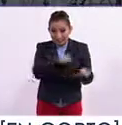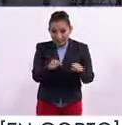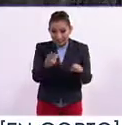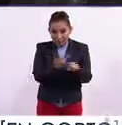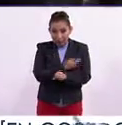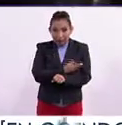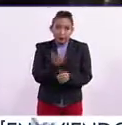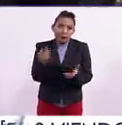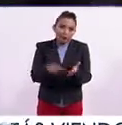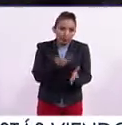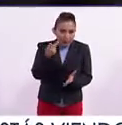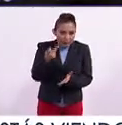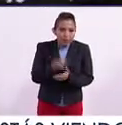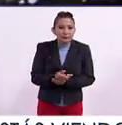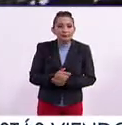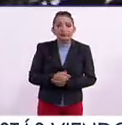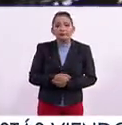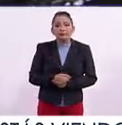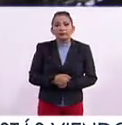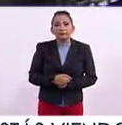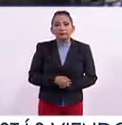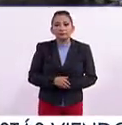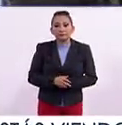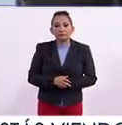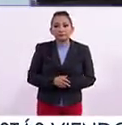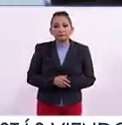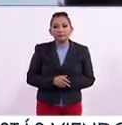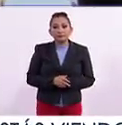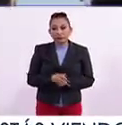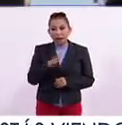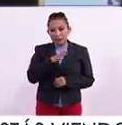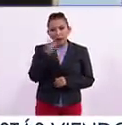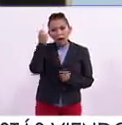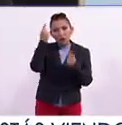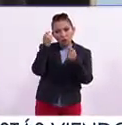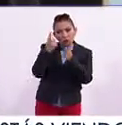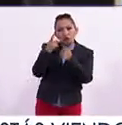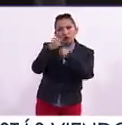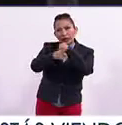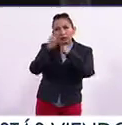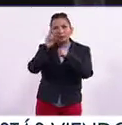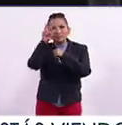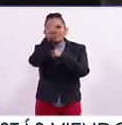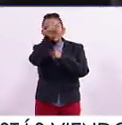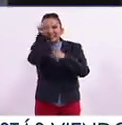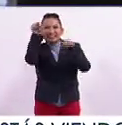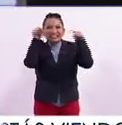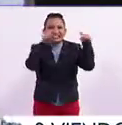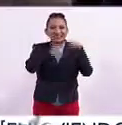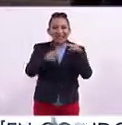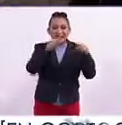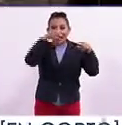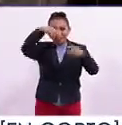esta parte. Hubo algunos daños, principalmente en los campanarios, que